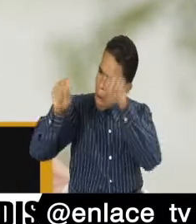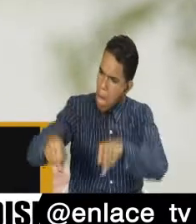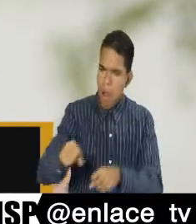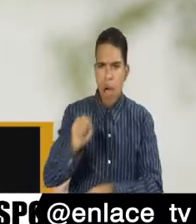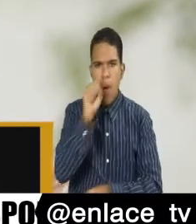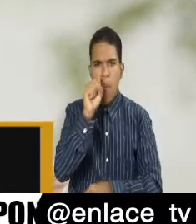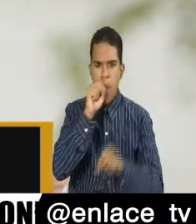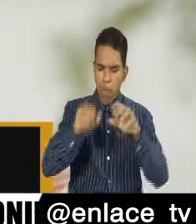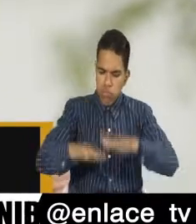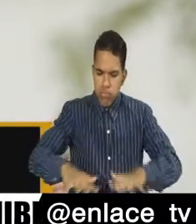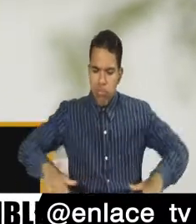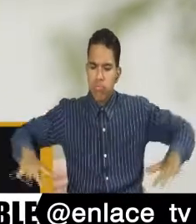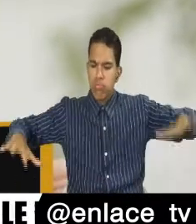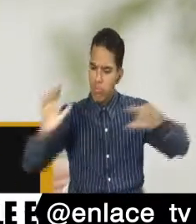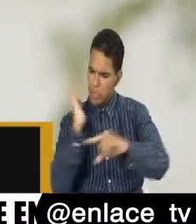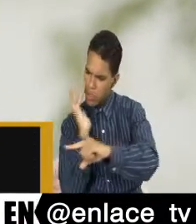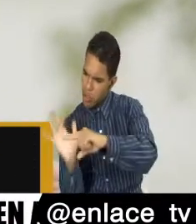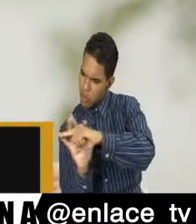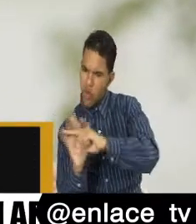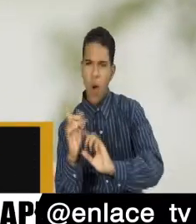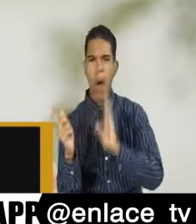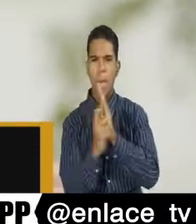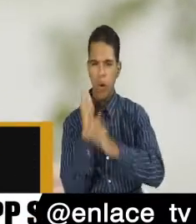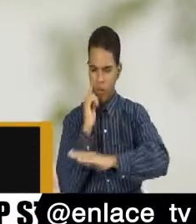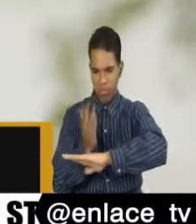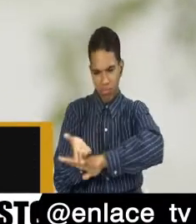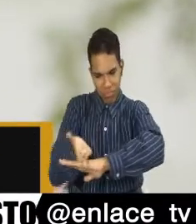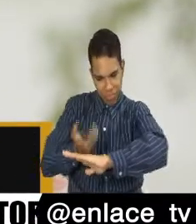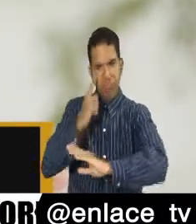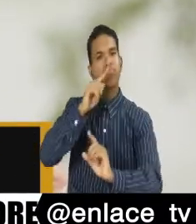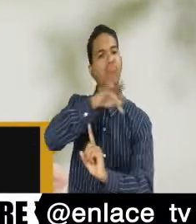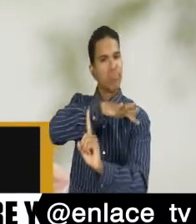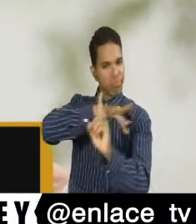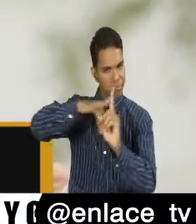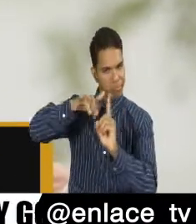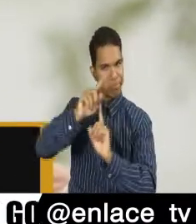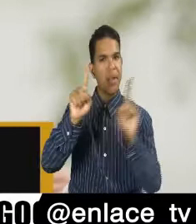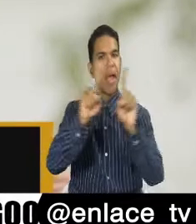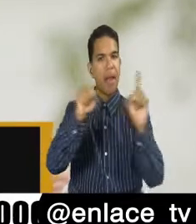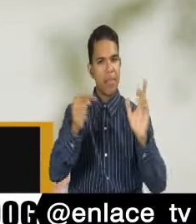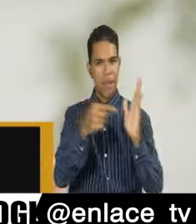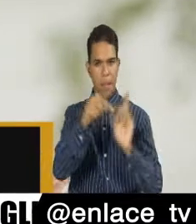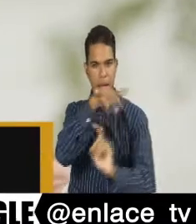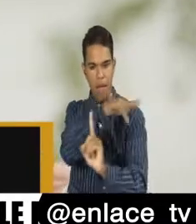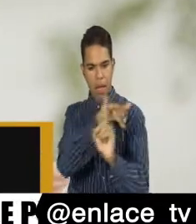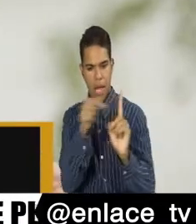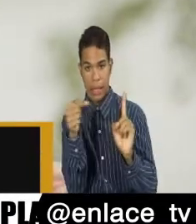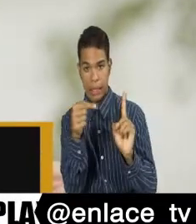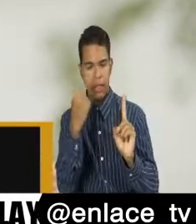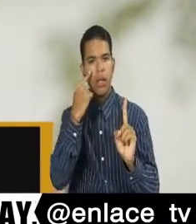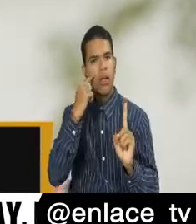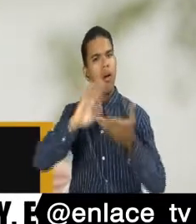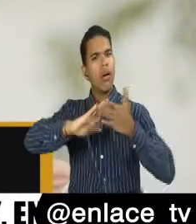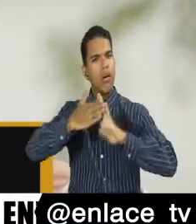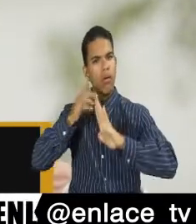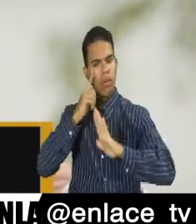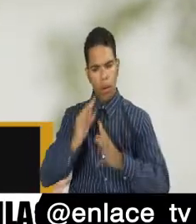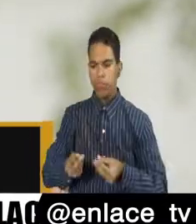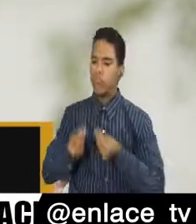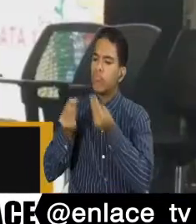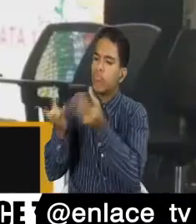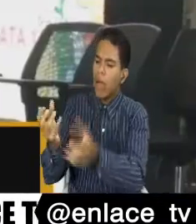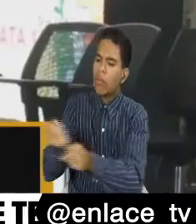pero siendo muy exigentes en el tema ambiental, y que también pues nuestra comunidad se vea beneficiada con tanto